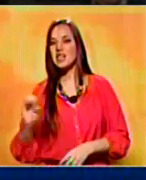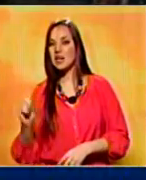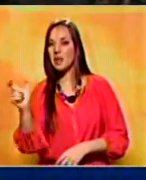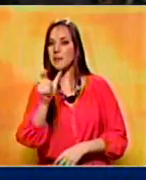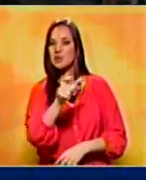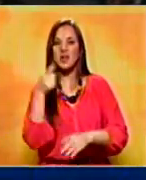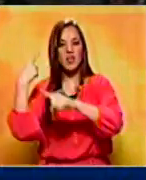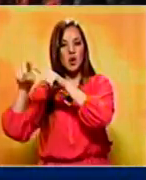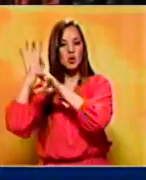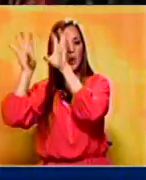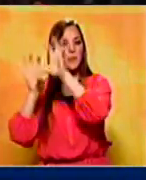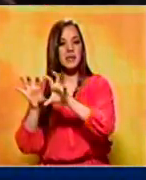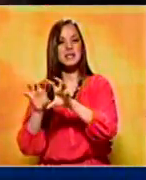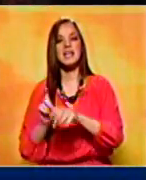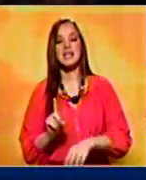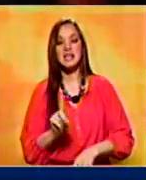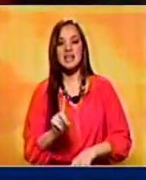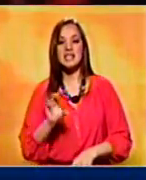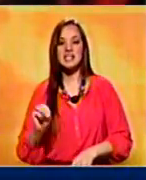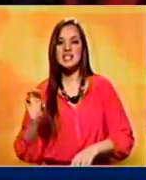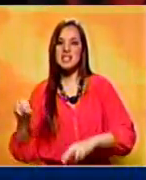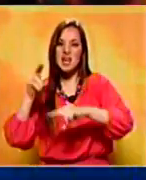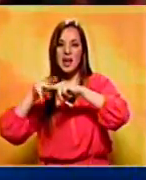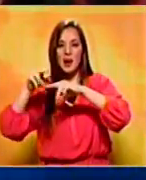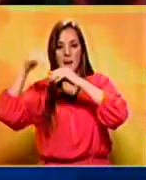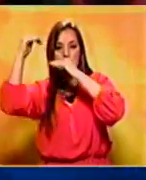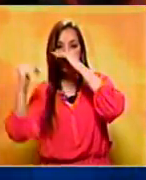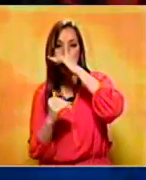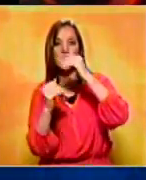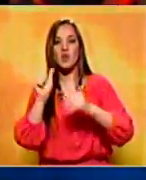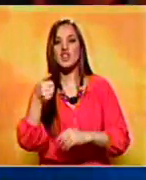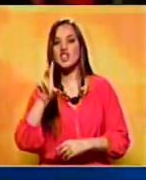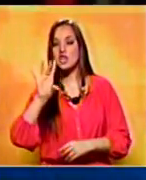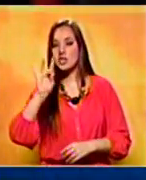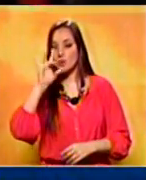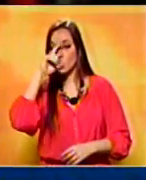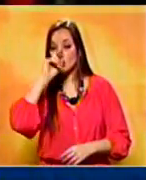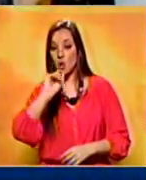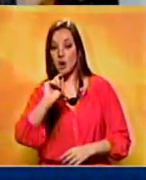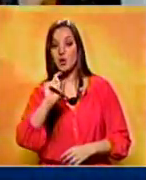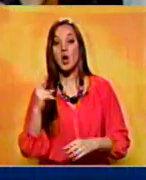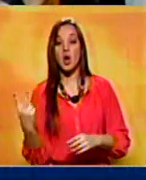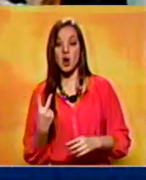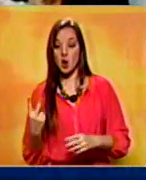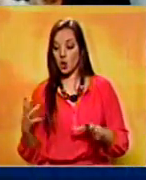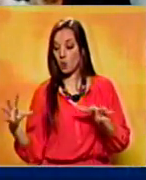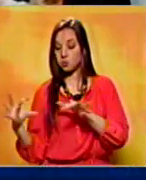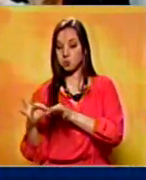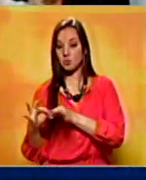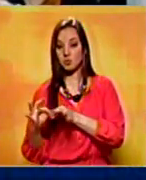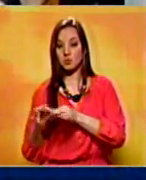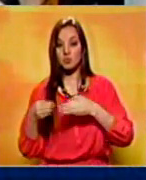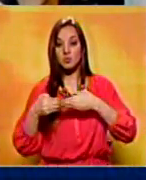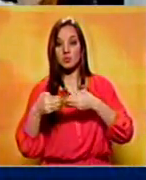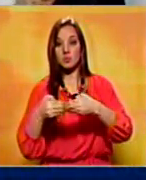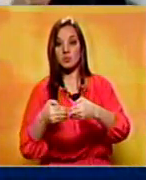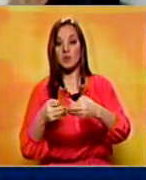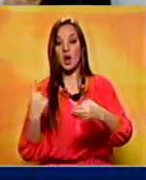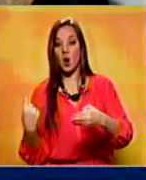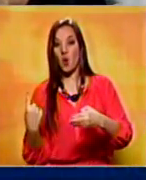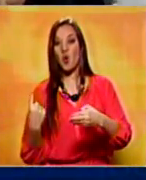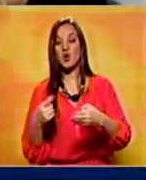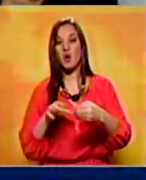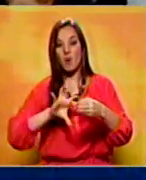entre ellos 100 menores de edad. Fuentes indicaron que las dos embarcaciones estaban atadas entre sí porque los motores de una